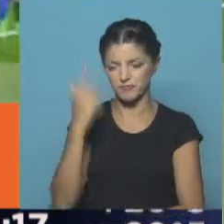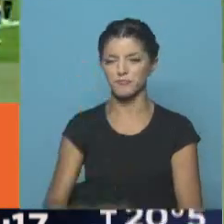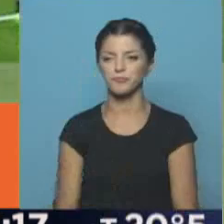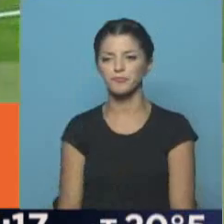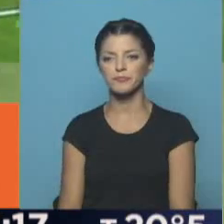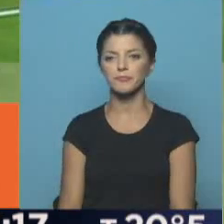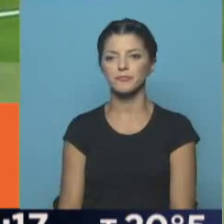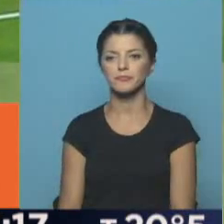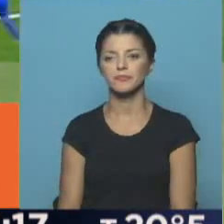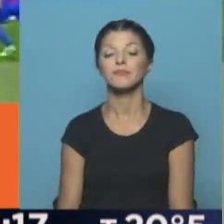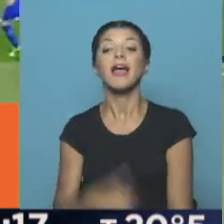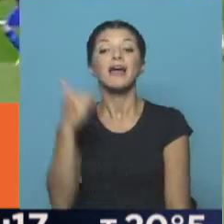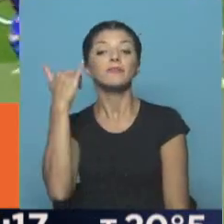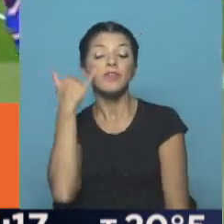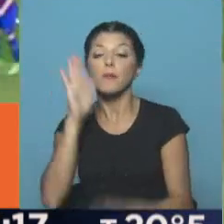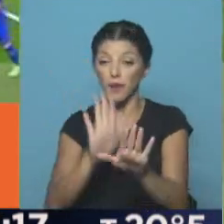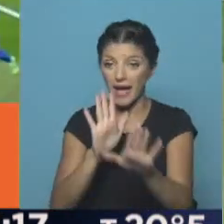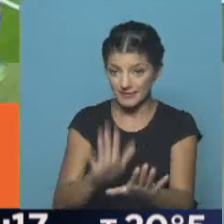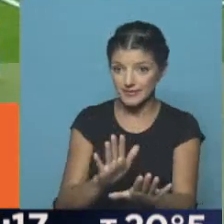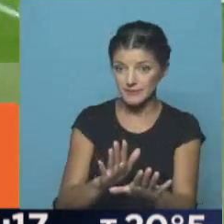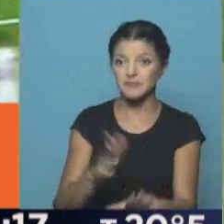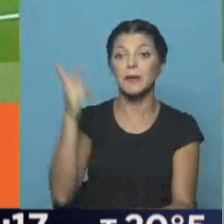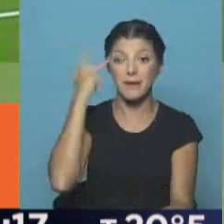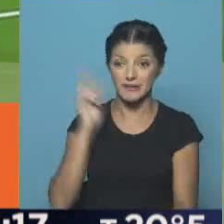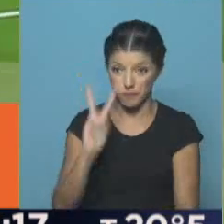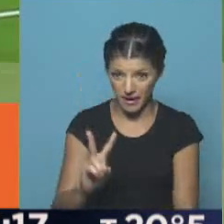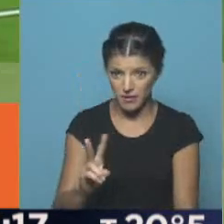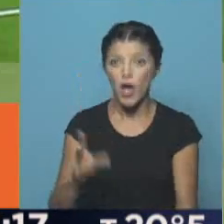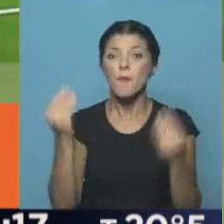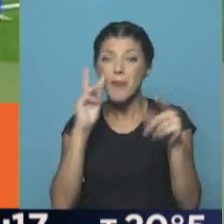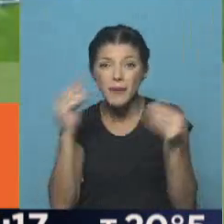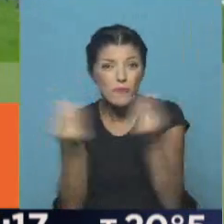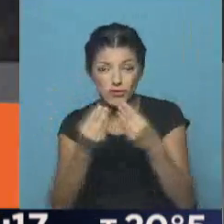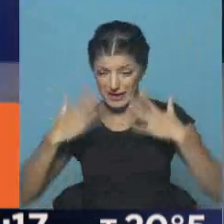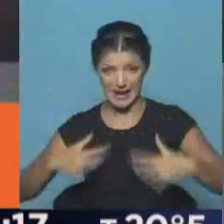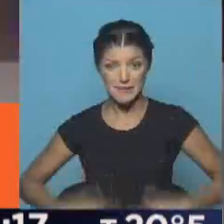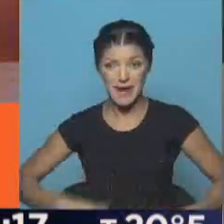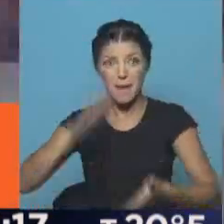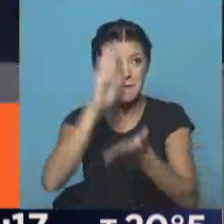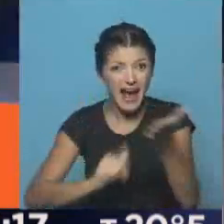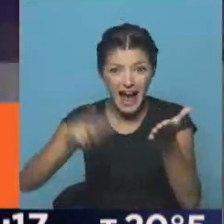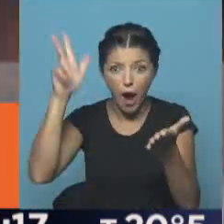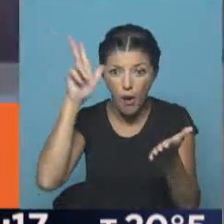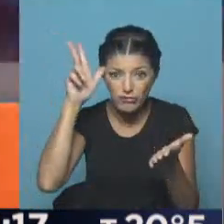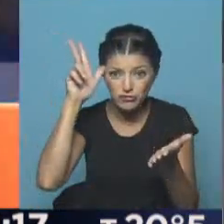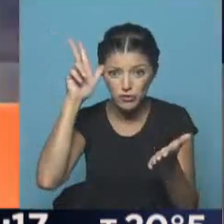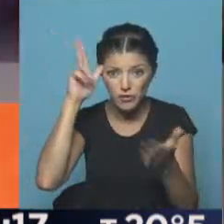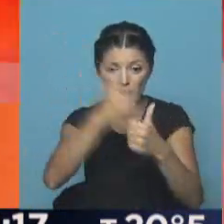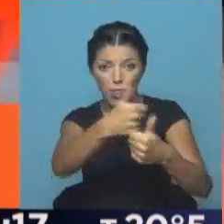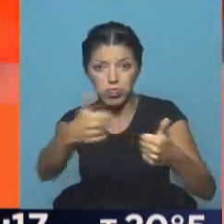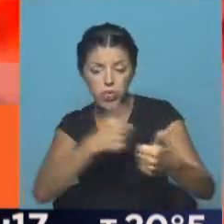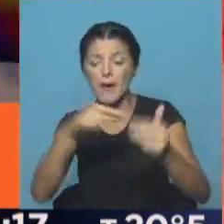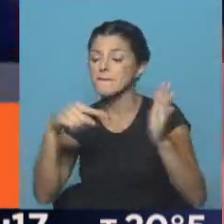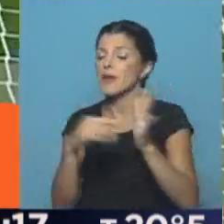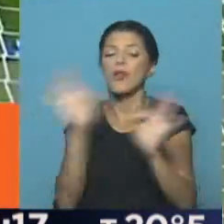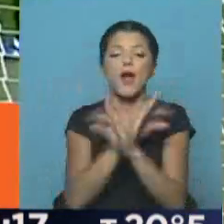Groy el Sevilla. Messi aplica el golpe del knockout. Miren cuántas camisetas blancas están en el área. Son 8. Sin embargo, nadie va al rebote,